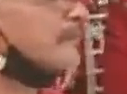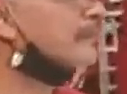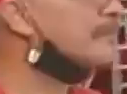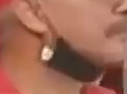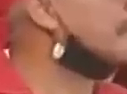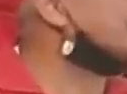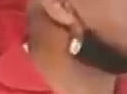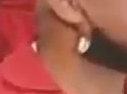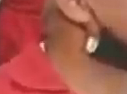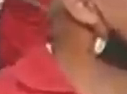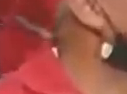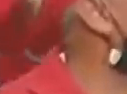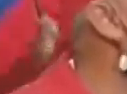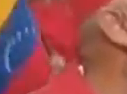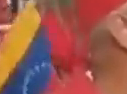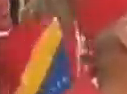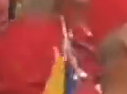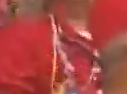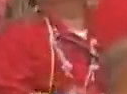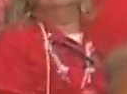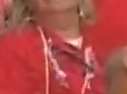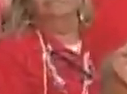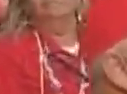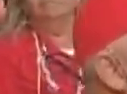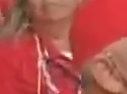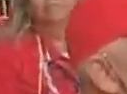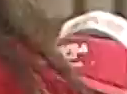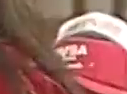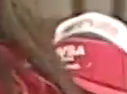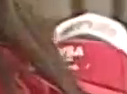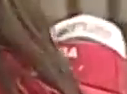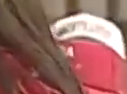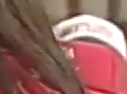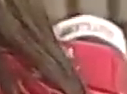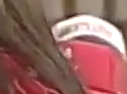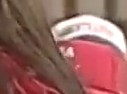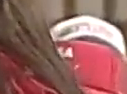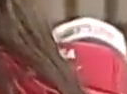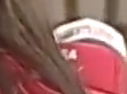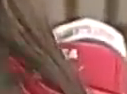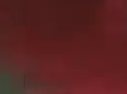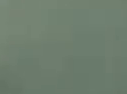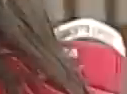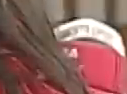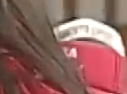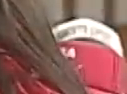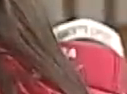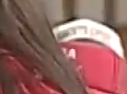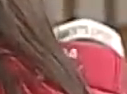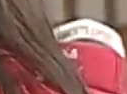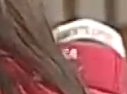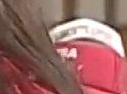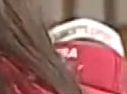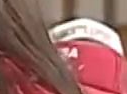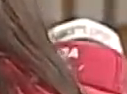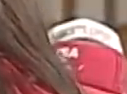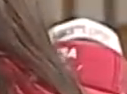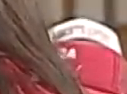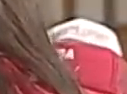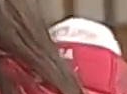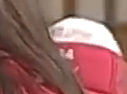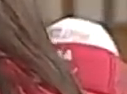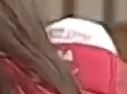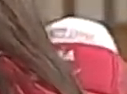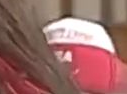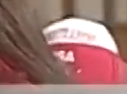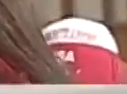Muy buenas tardes, tengan todas y todos los presentes. Un saludo a nuestro presidente de la República